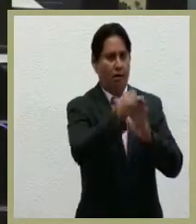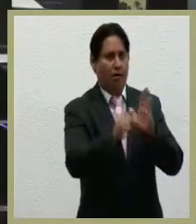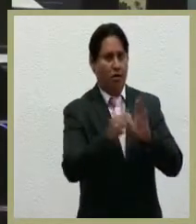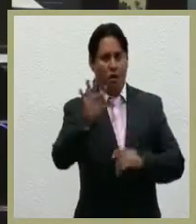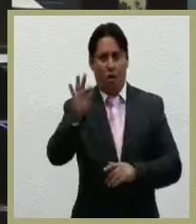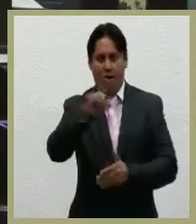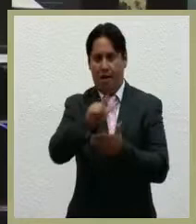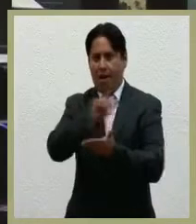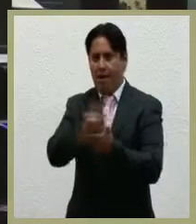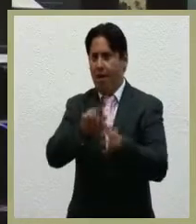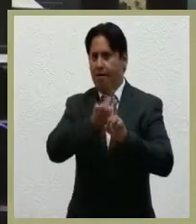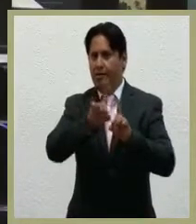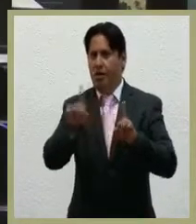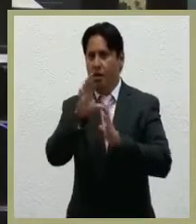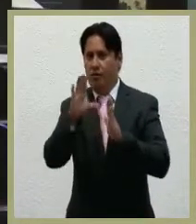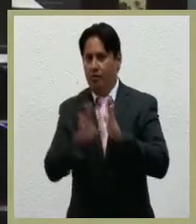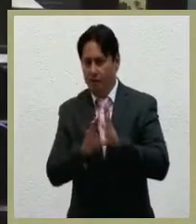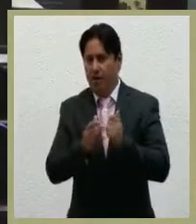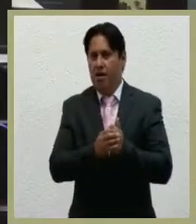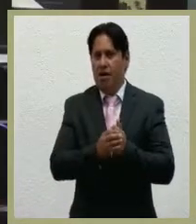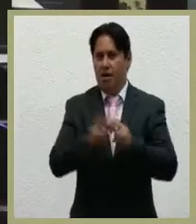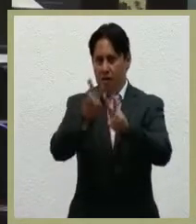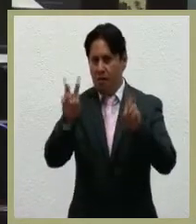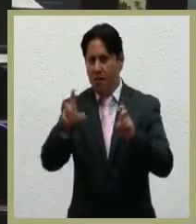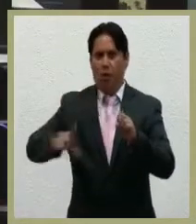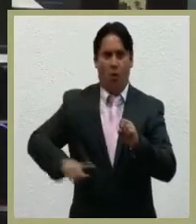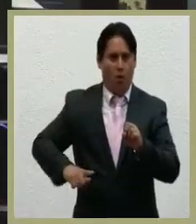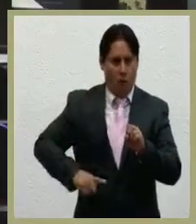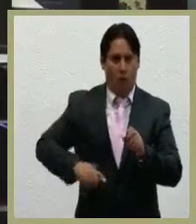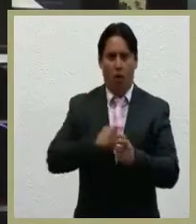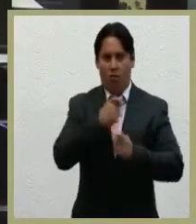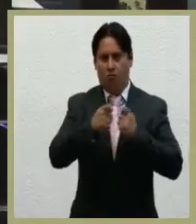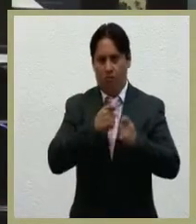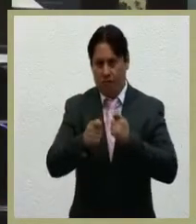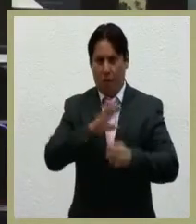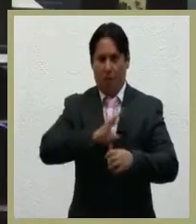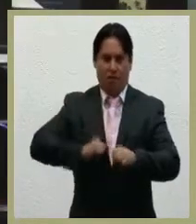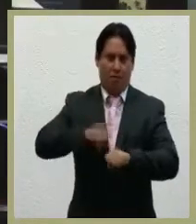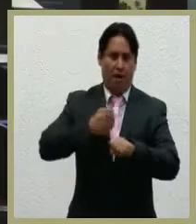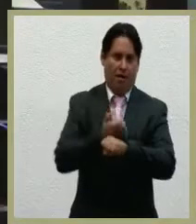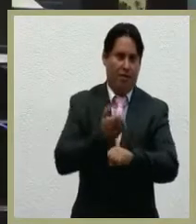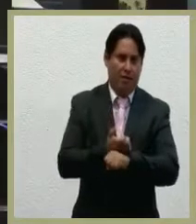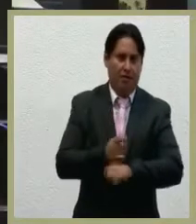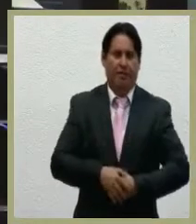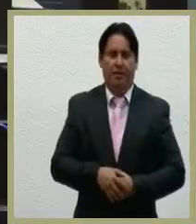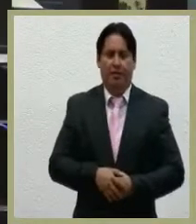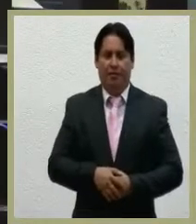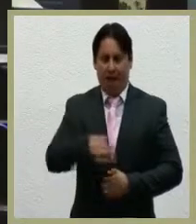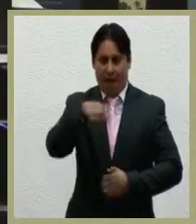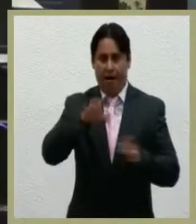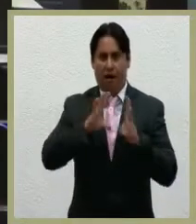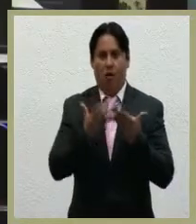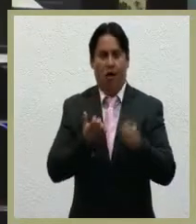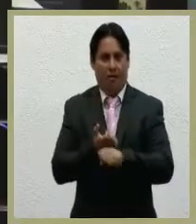de Desarrollo Constitucional en materia de gobierno y administración municipal del Estado. Este Congreso del